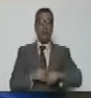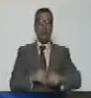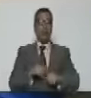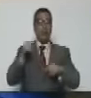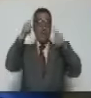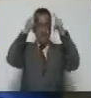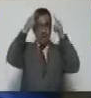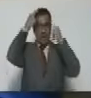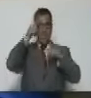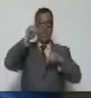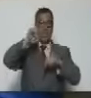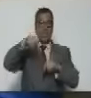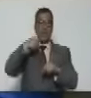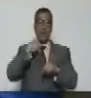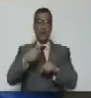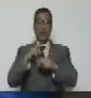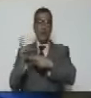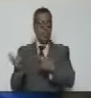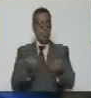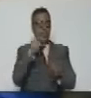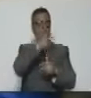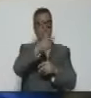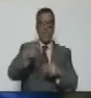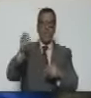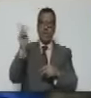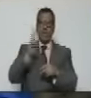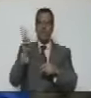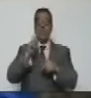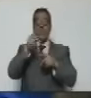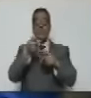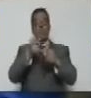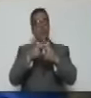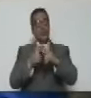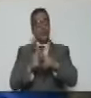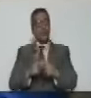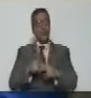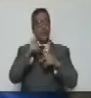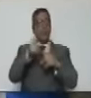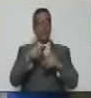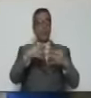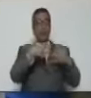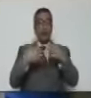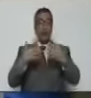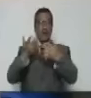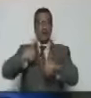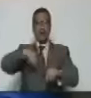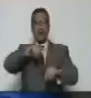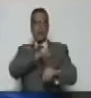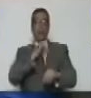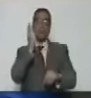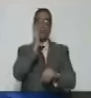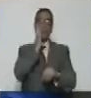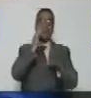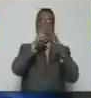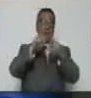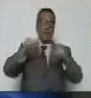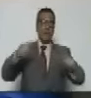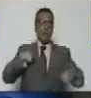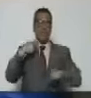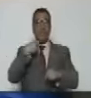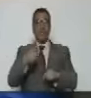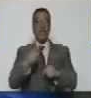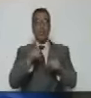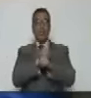Fue el comandante Chávez también quien invitó al pueblo venezolano con esas herramientas a la lucha a favor de nuestra madre tierra y nos dijo,